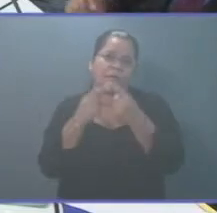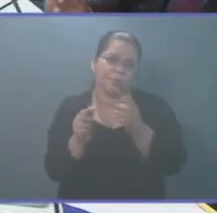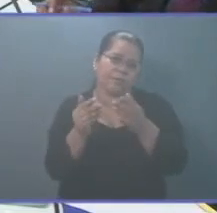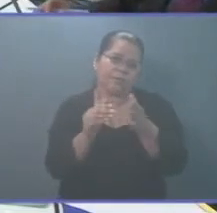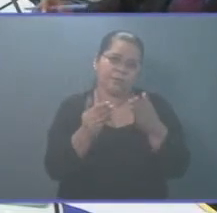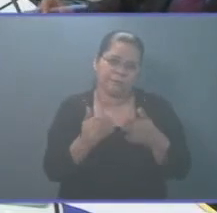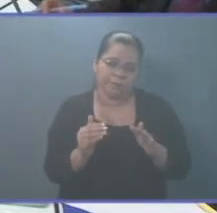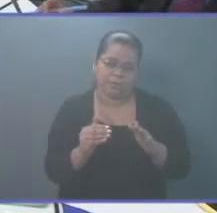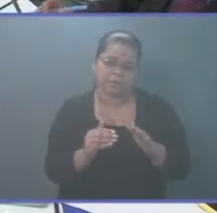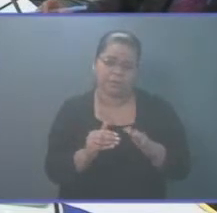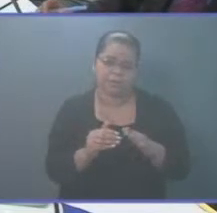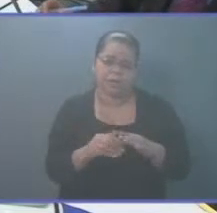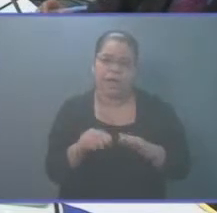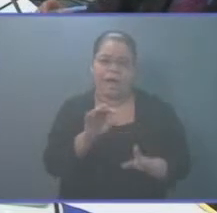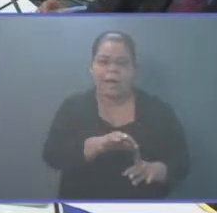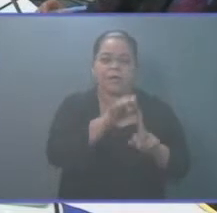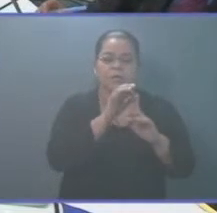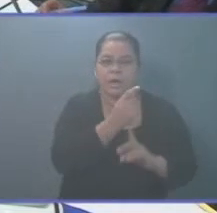una flagrancia.